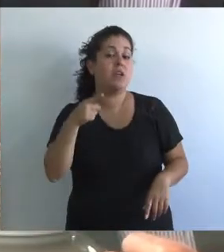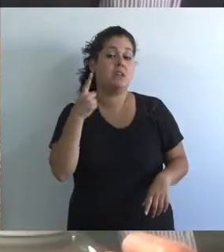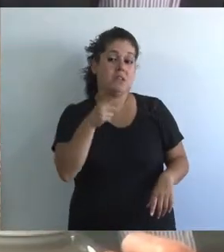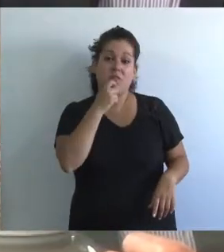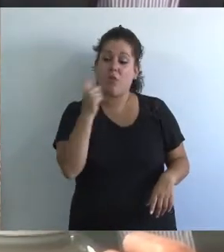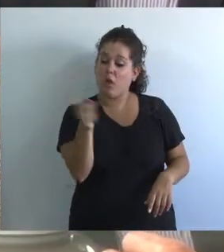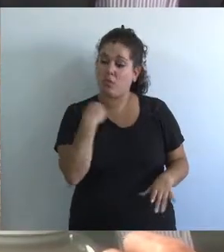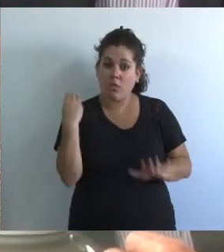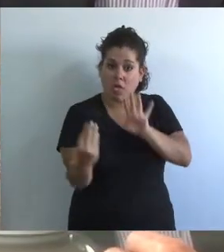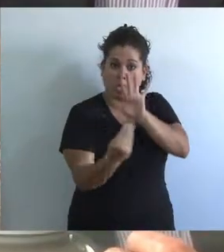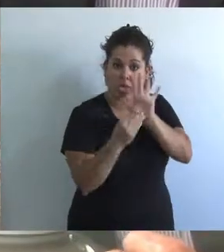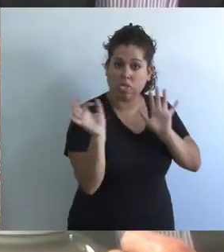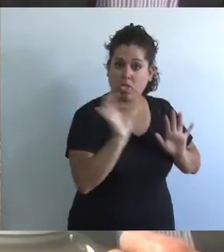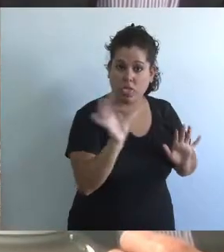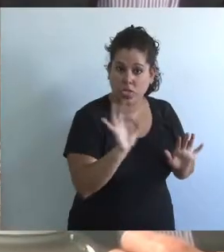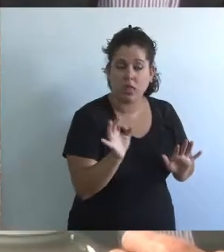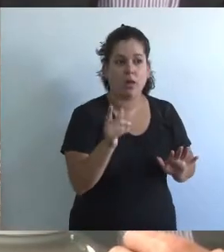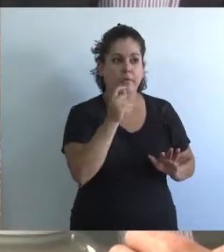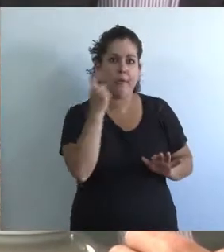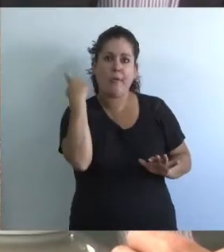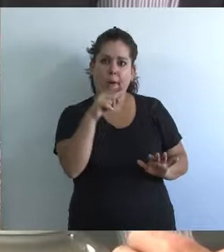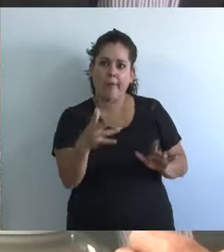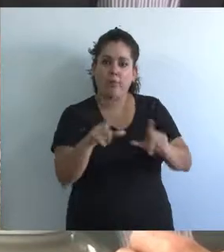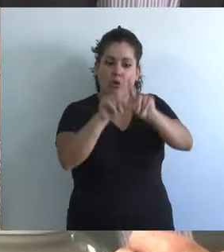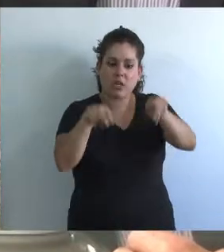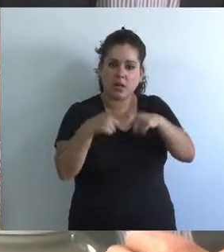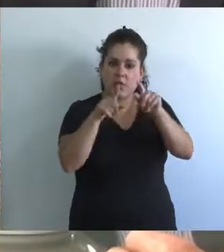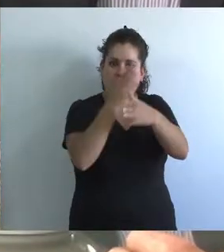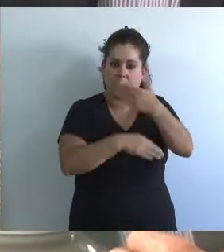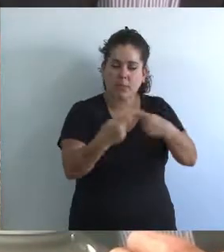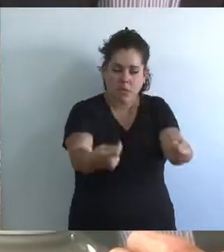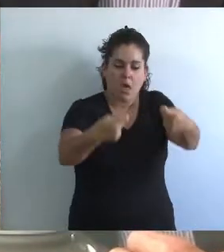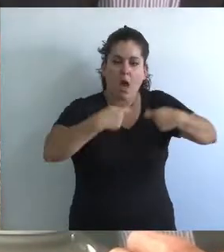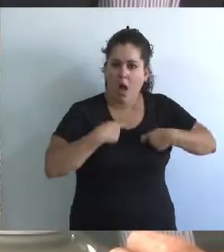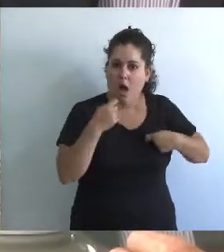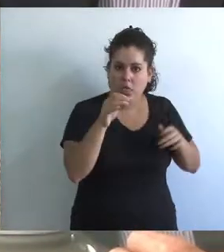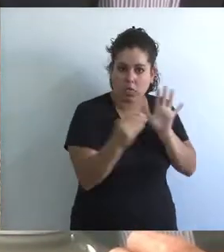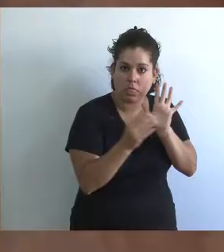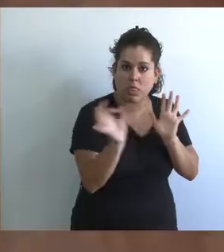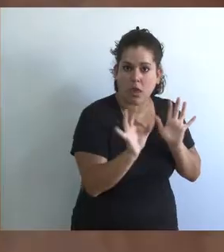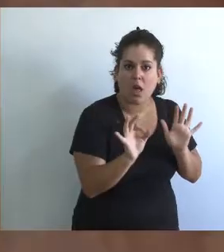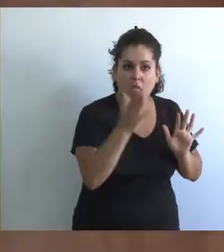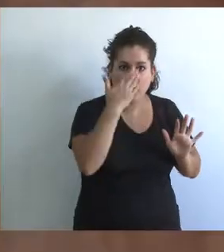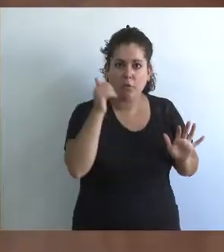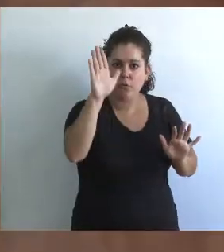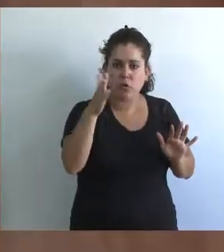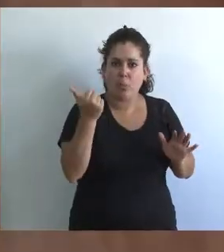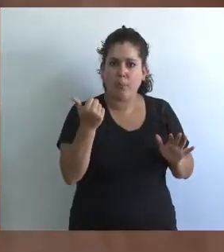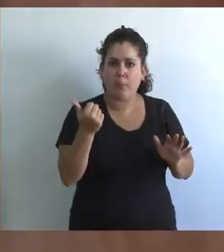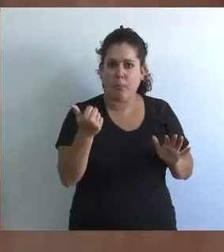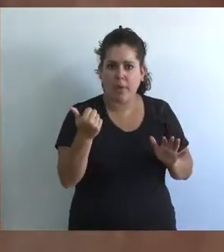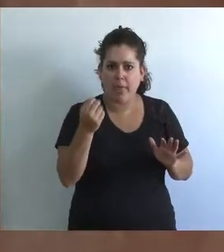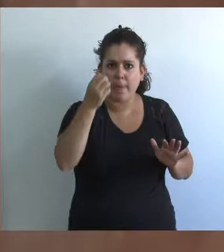y de alguna manera, si no le ponemos la fecha en la cual se le fue otorgado el primer certificado de discapacidad, corren el riesgo de